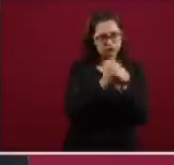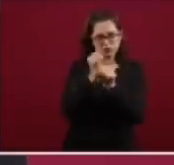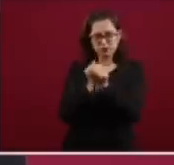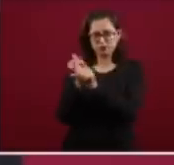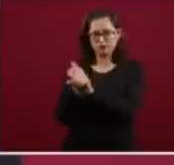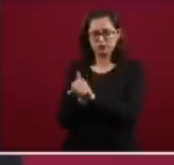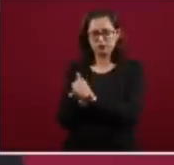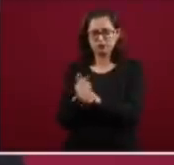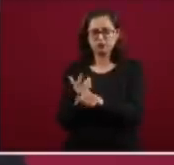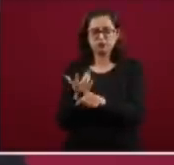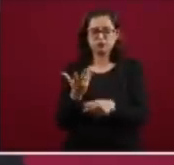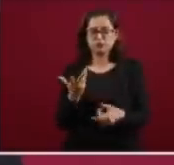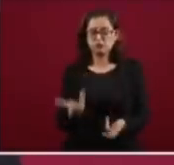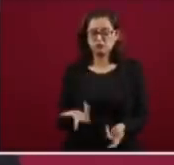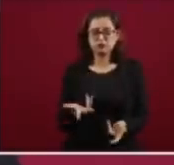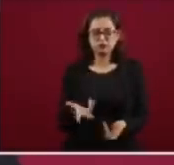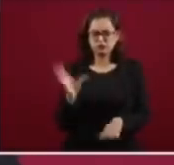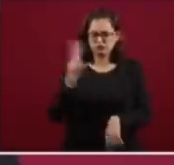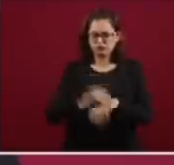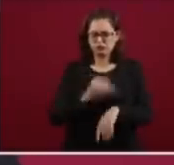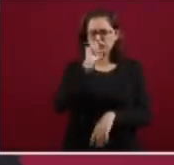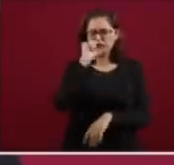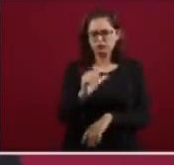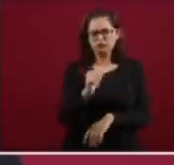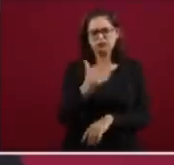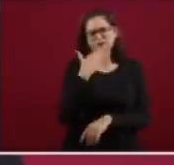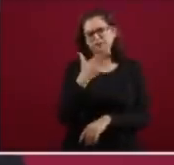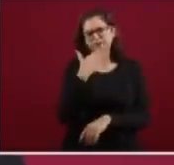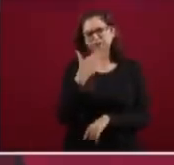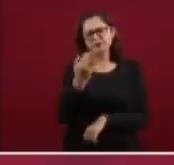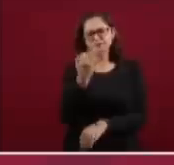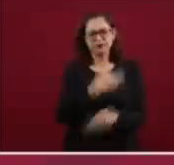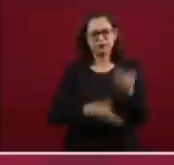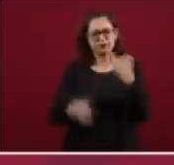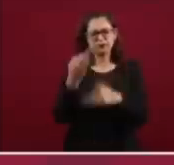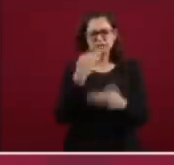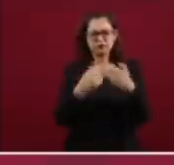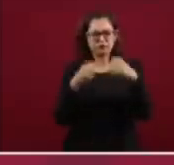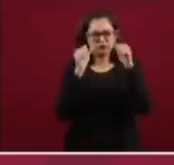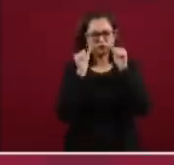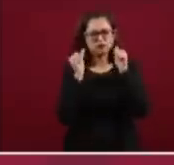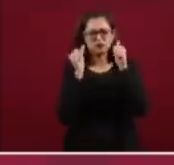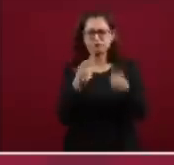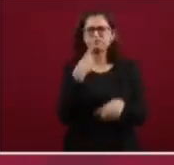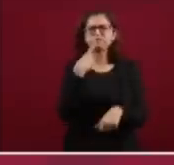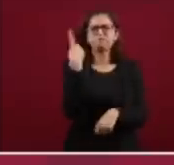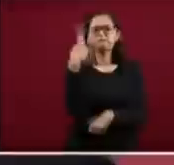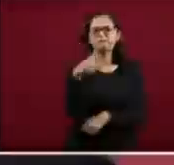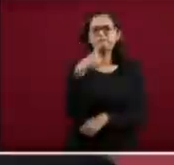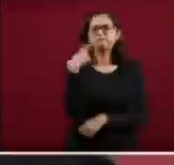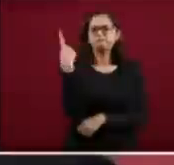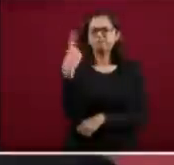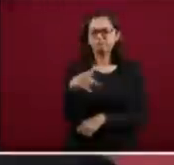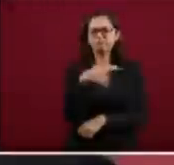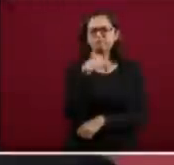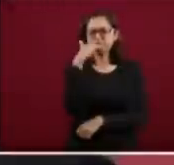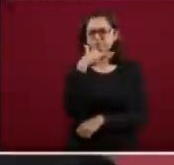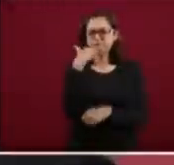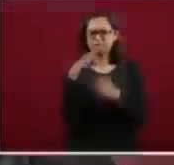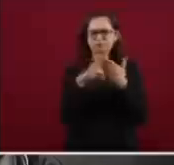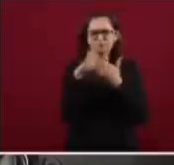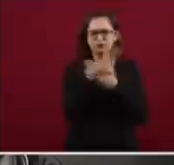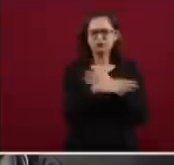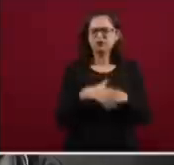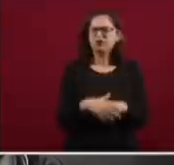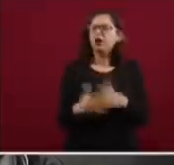y que no se permite que bien que todos estemos pendientes y denunciando la corrupción si